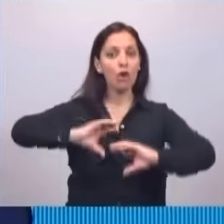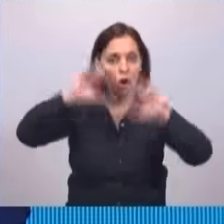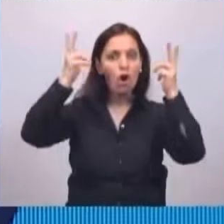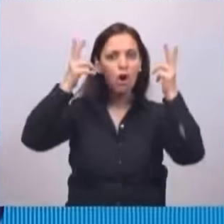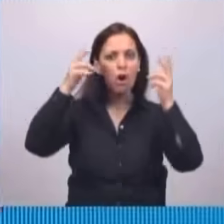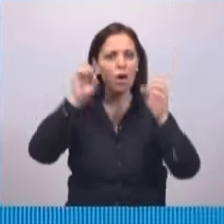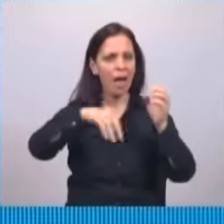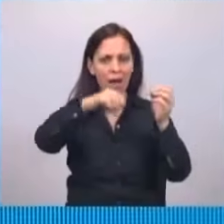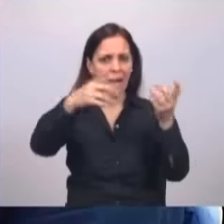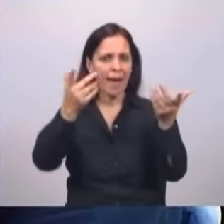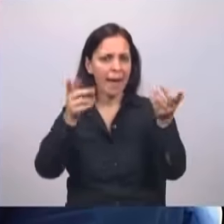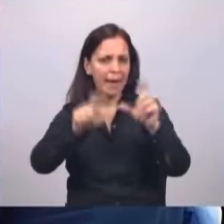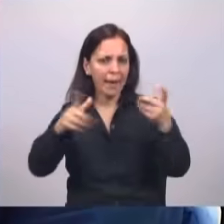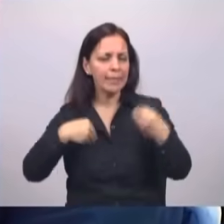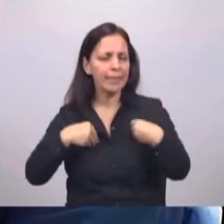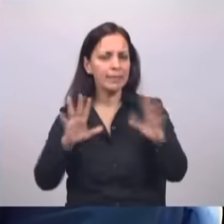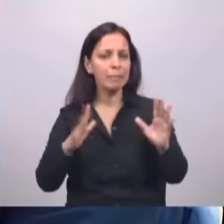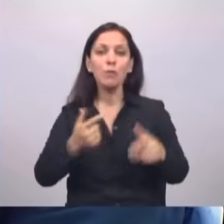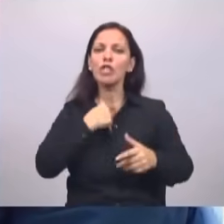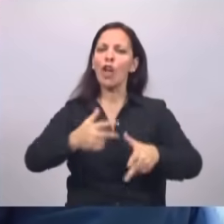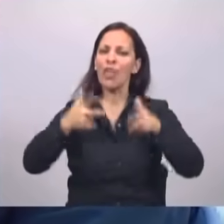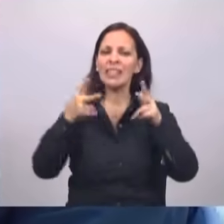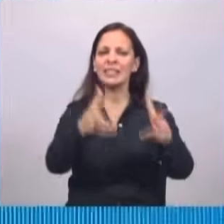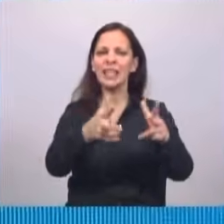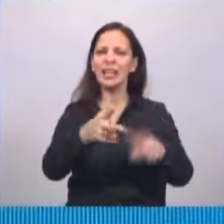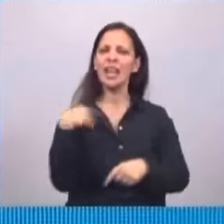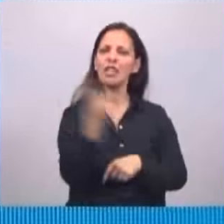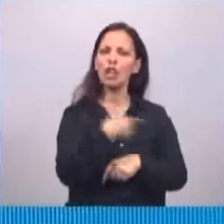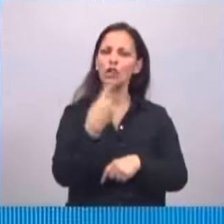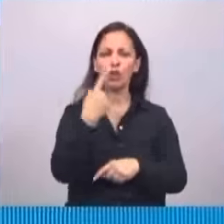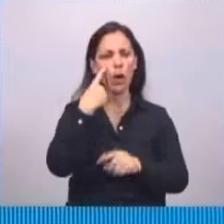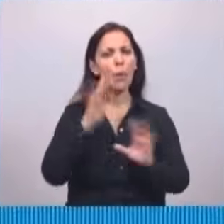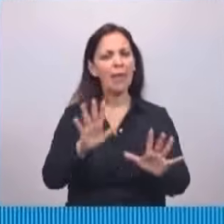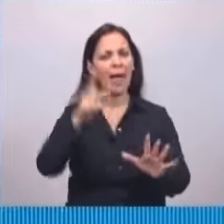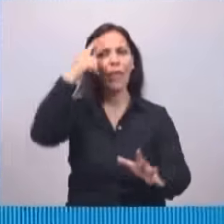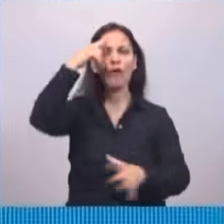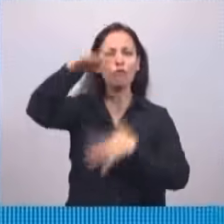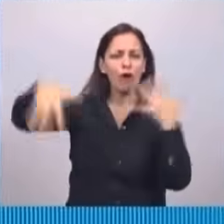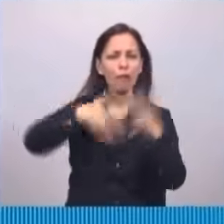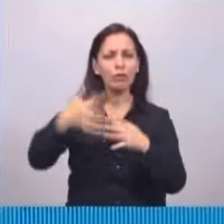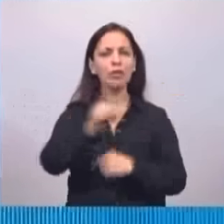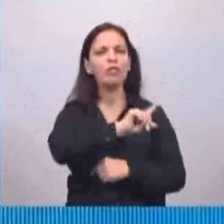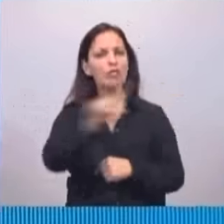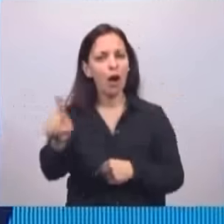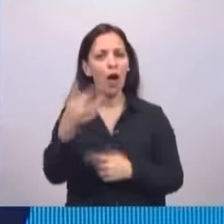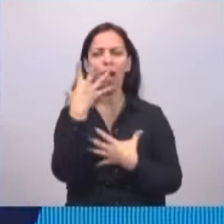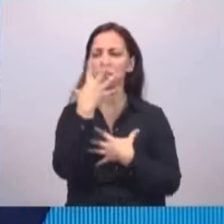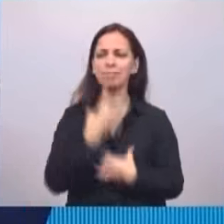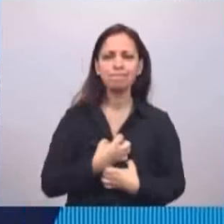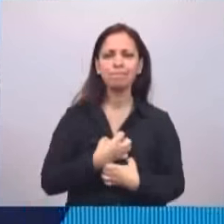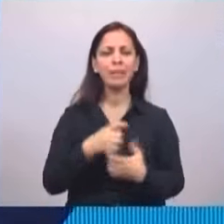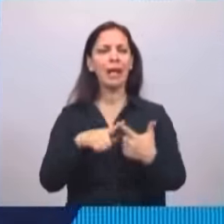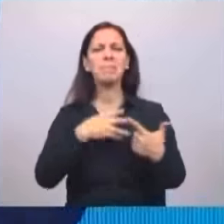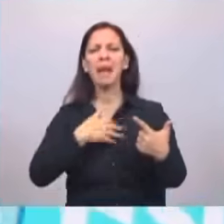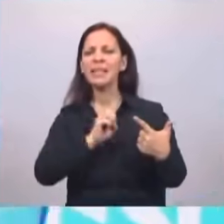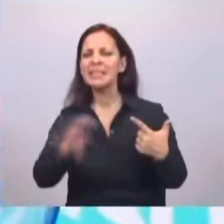enojo, pero quiero decirles que no tenemos que confundirnos. Ni decepción, ni